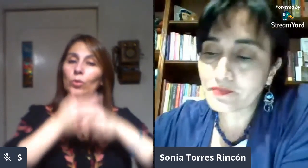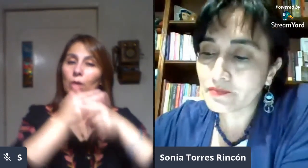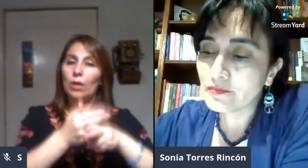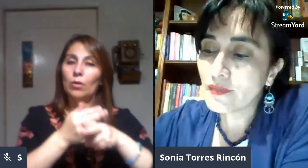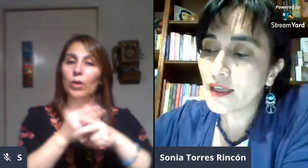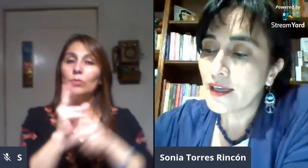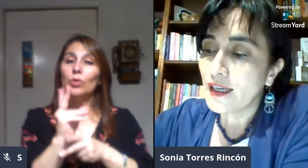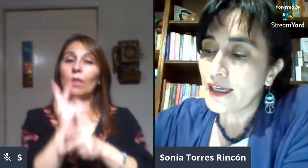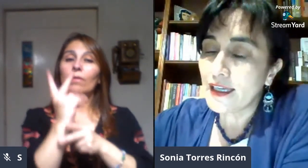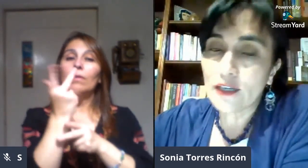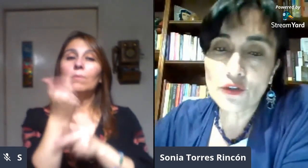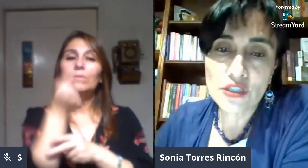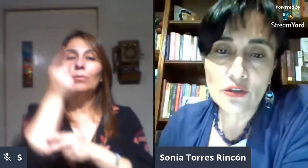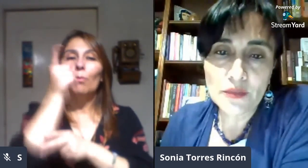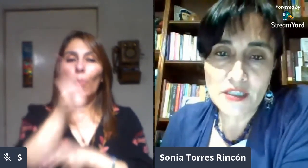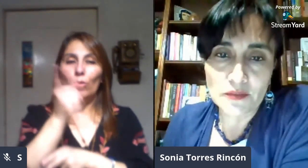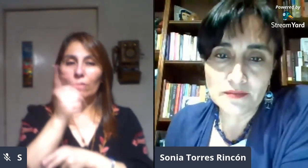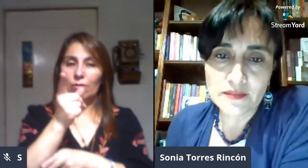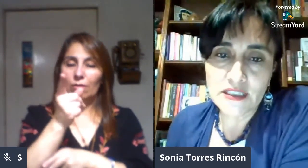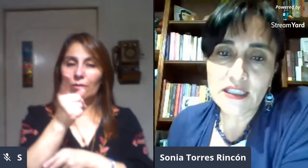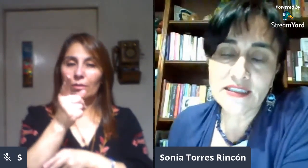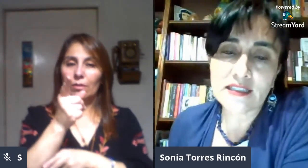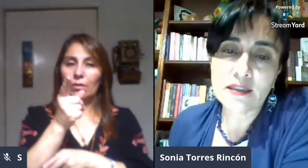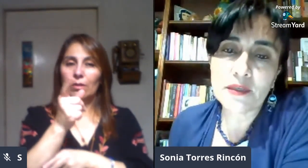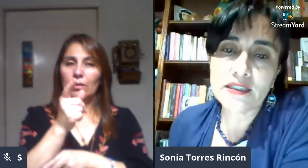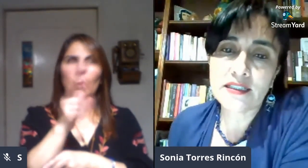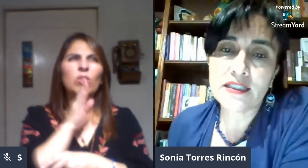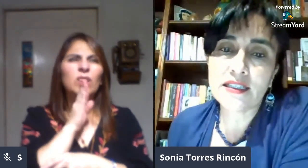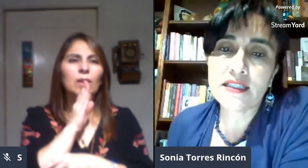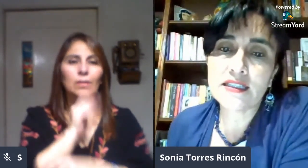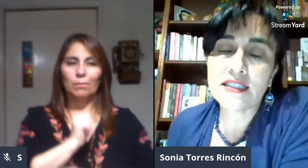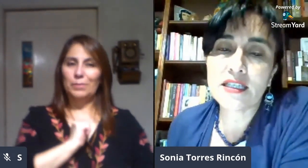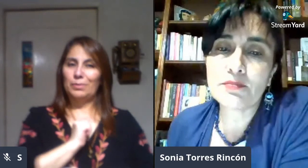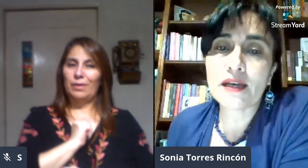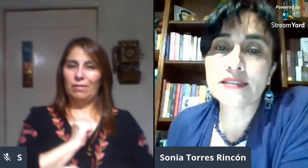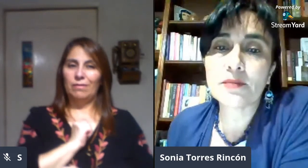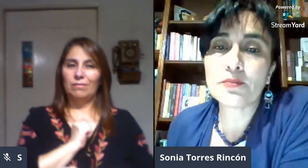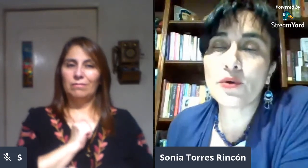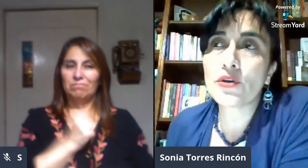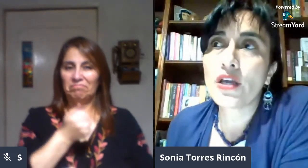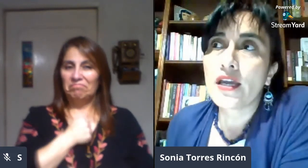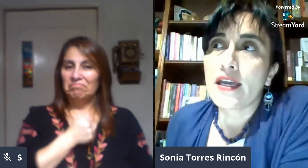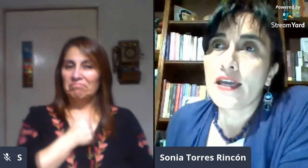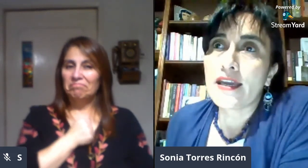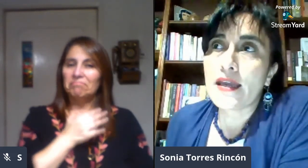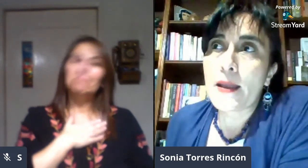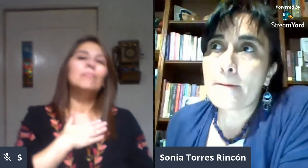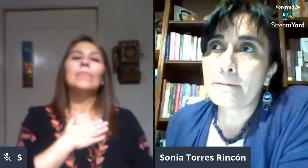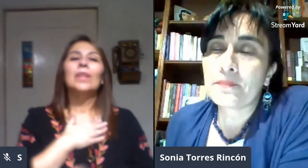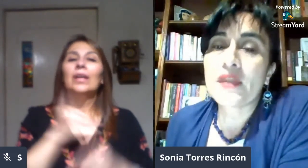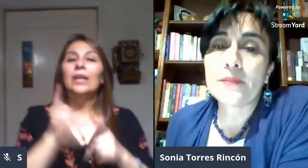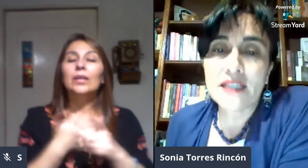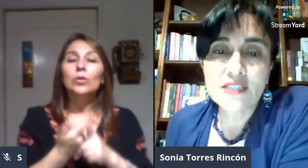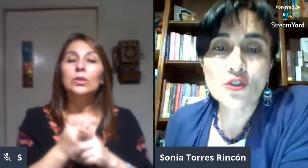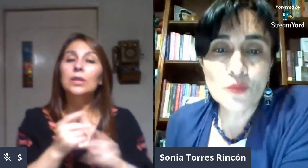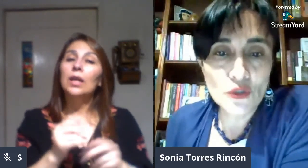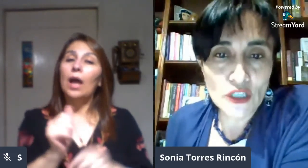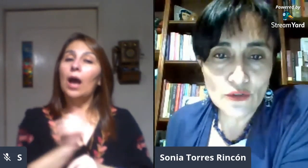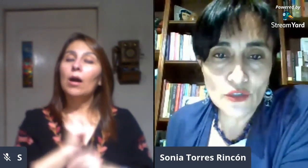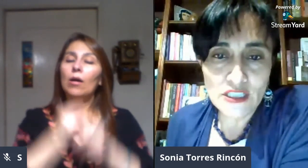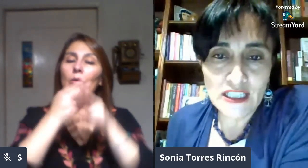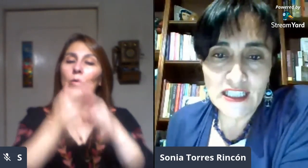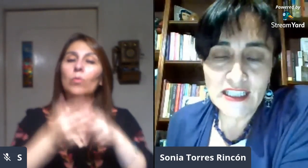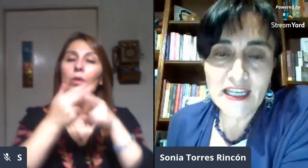política consigo mismo, sí, exactamente, y pasa por también